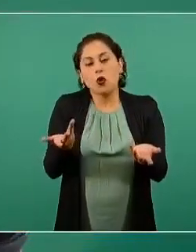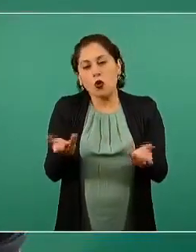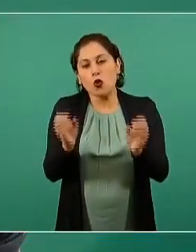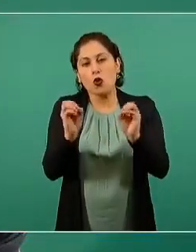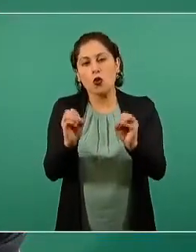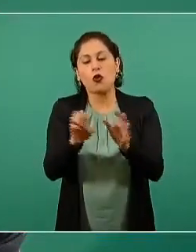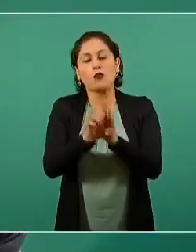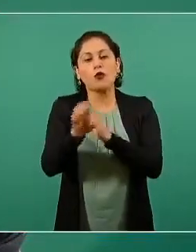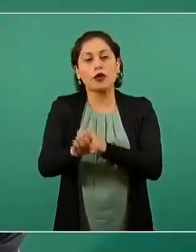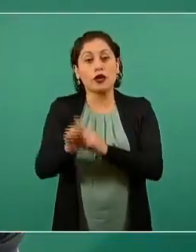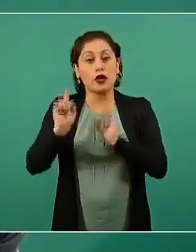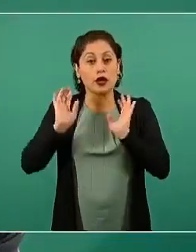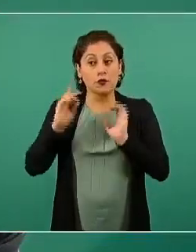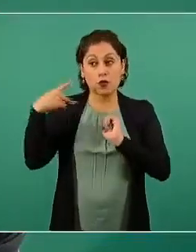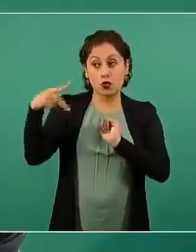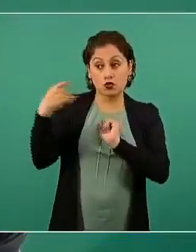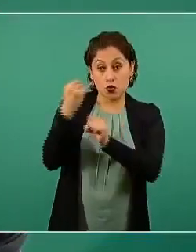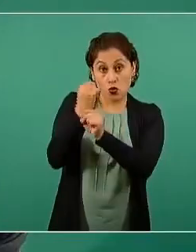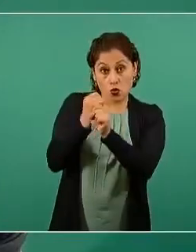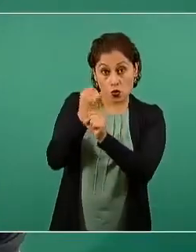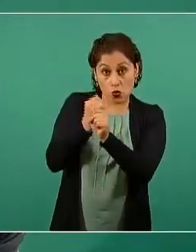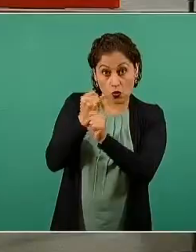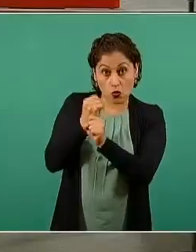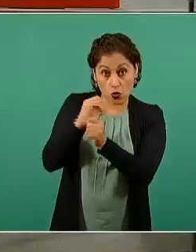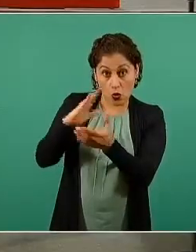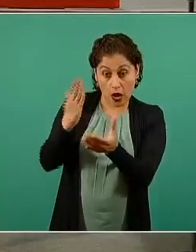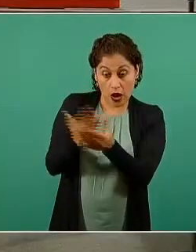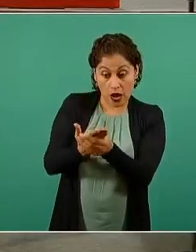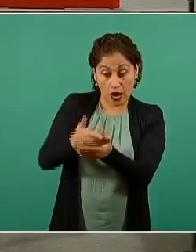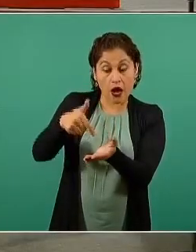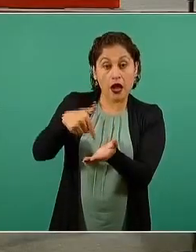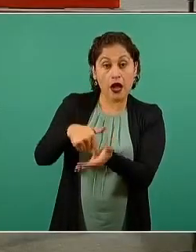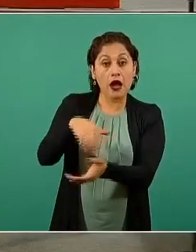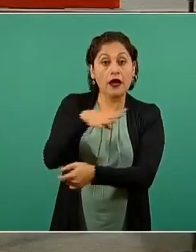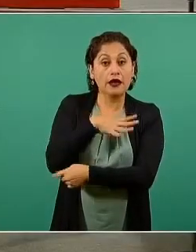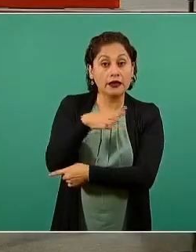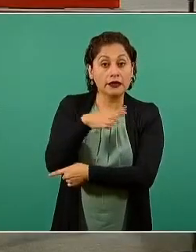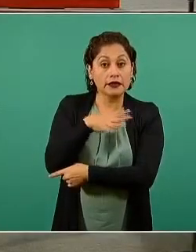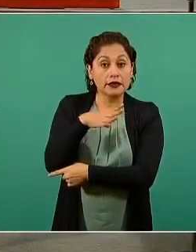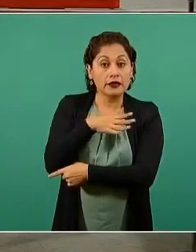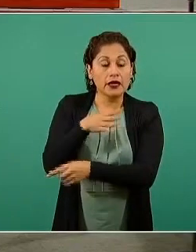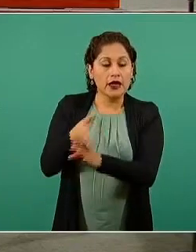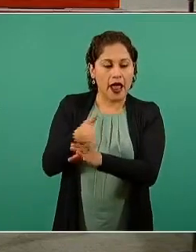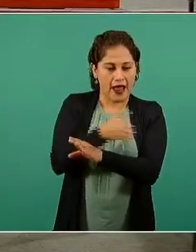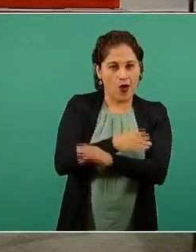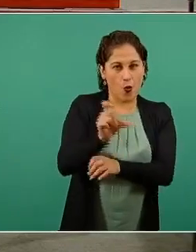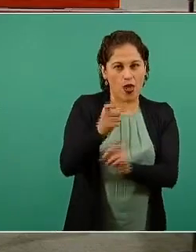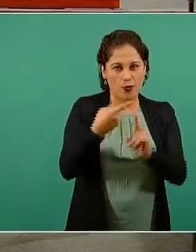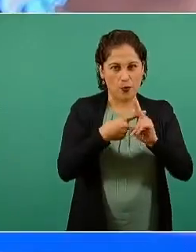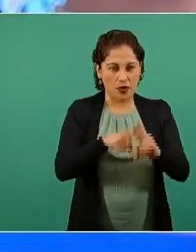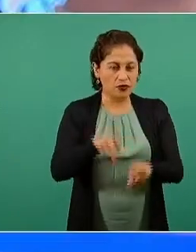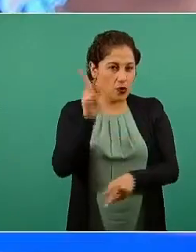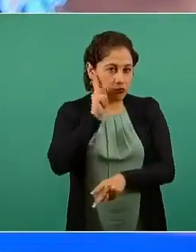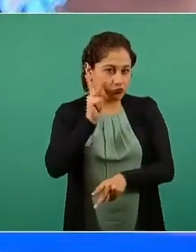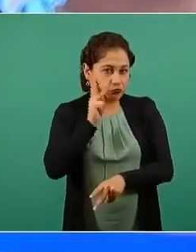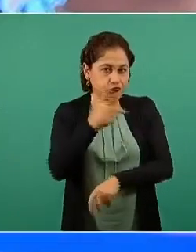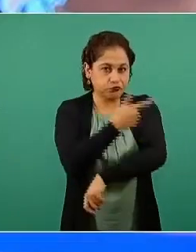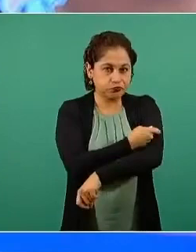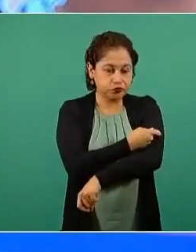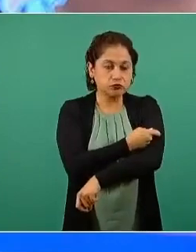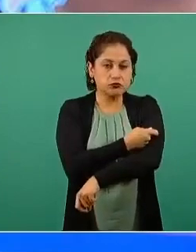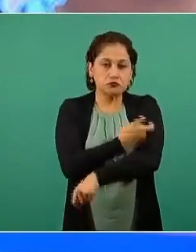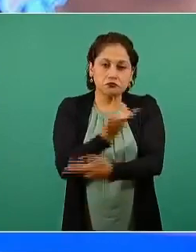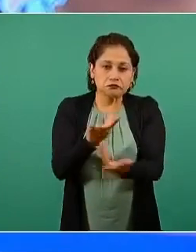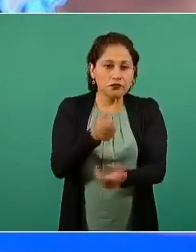obra en los expedientes preliminares de la investigación que se hizo en el ensayo clínico inicial, no se ha publicado en una